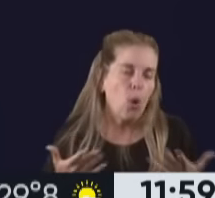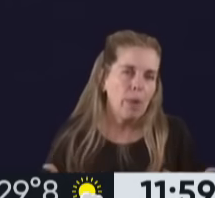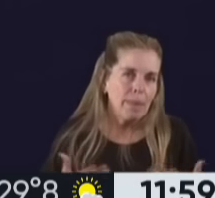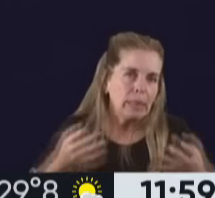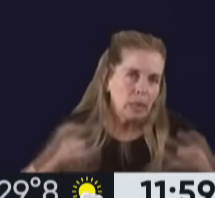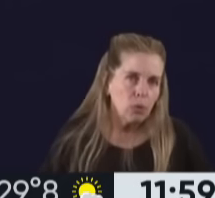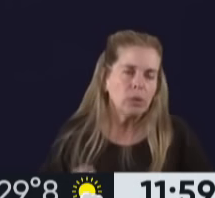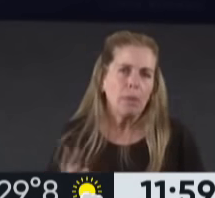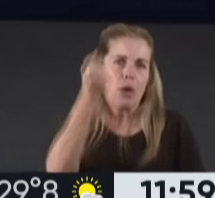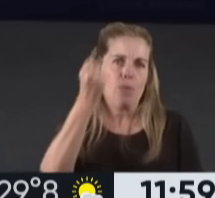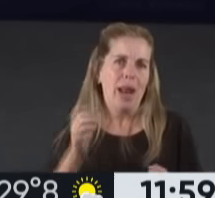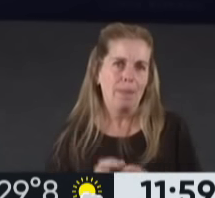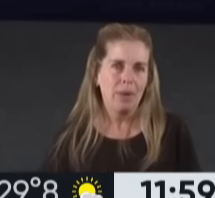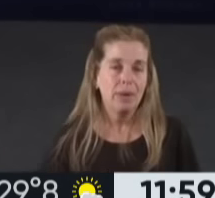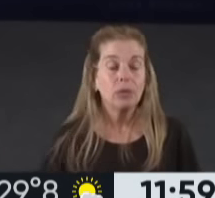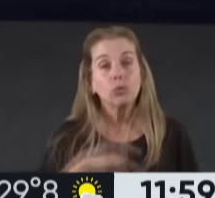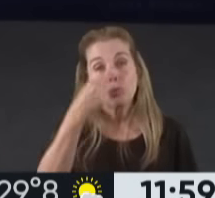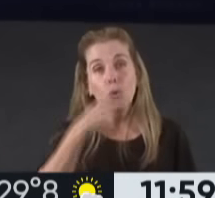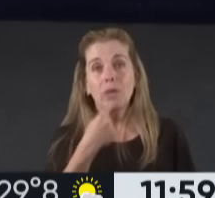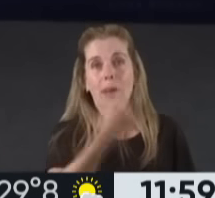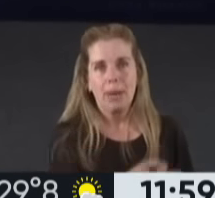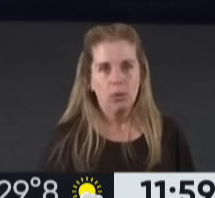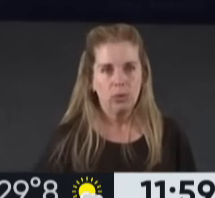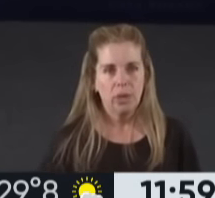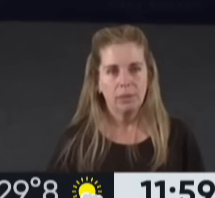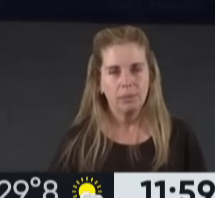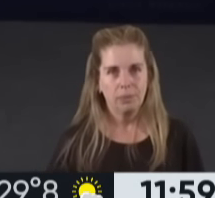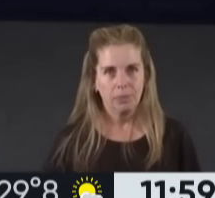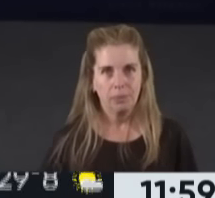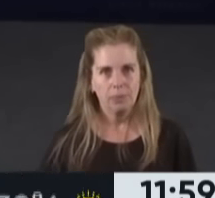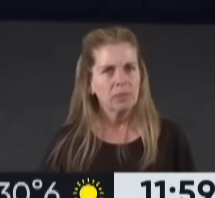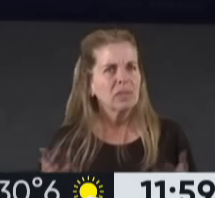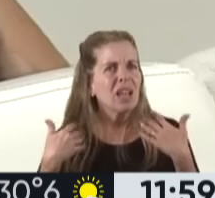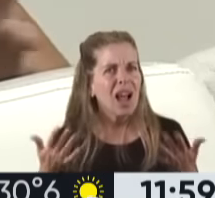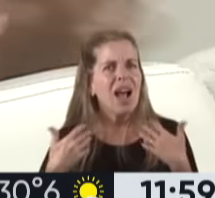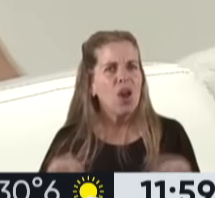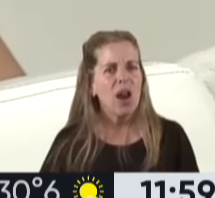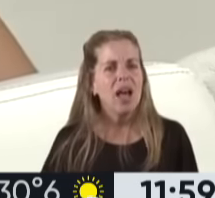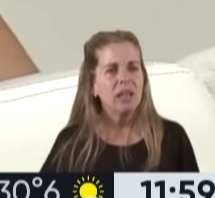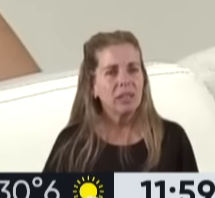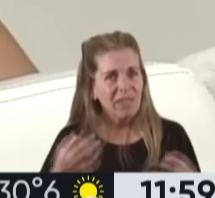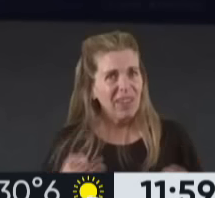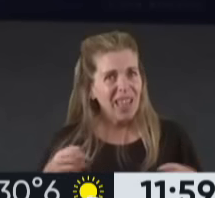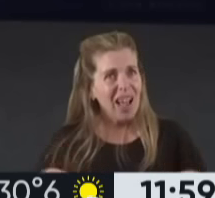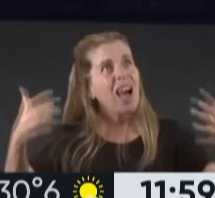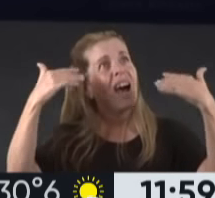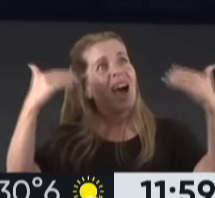para recuperarlas. Última pregunta. Qué calor. Tremendo el calor que hace. ¿No hay aire acá, en serio? ¿No hay